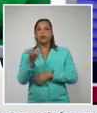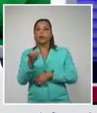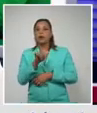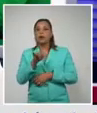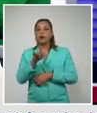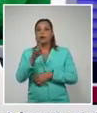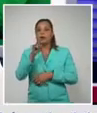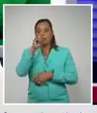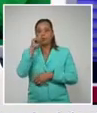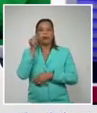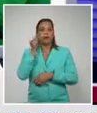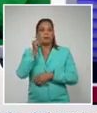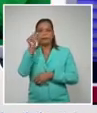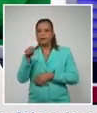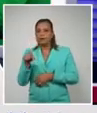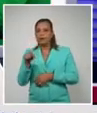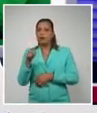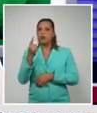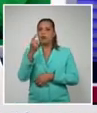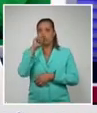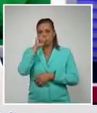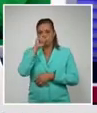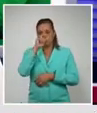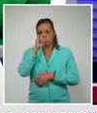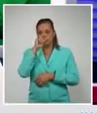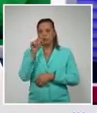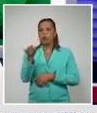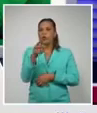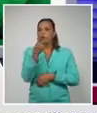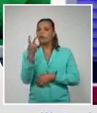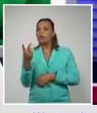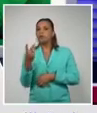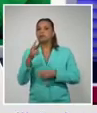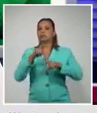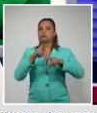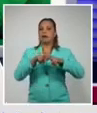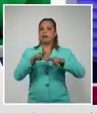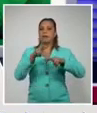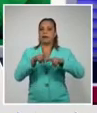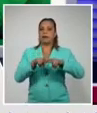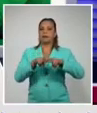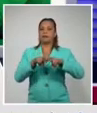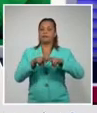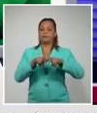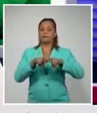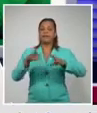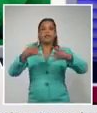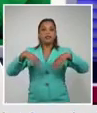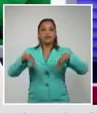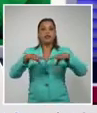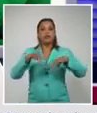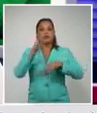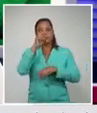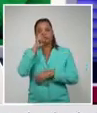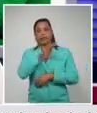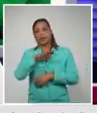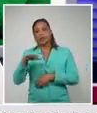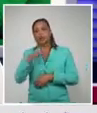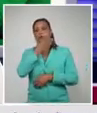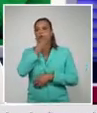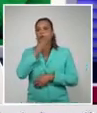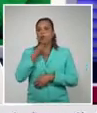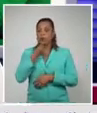edad, ambos de La Habana. Esta es la situación de los casos pediátricos, como ven, de